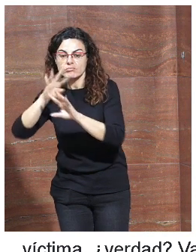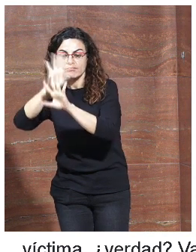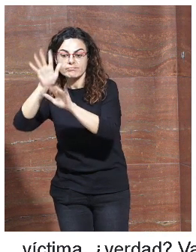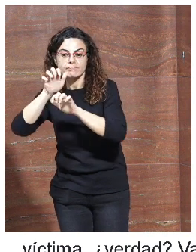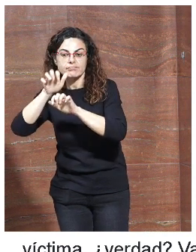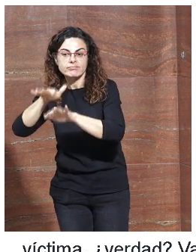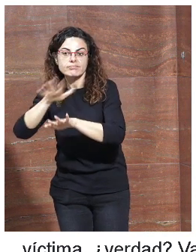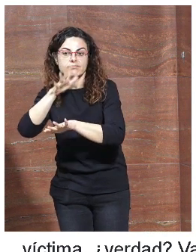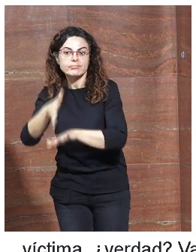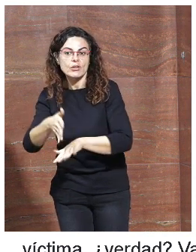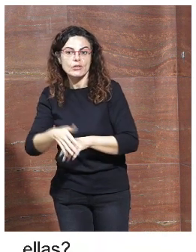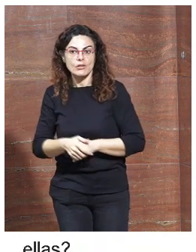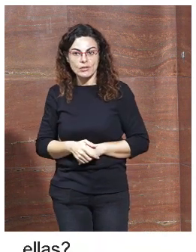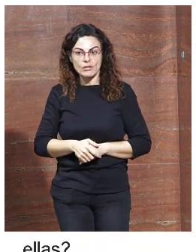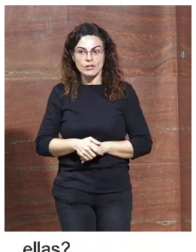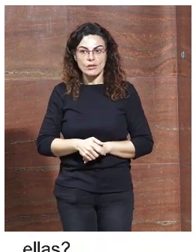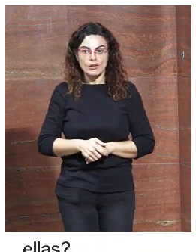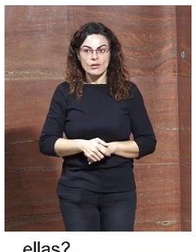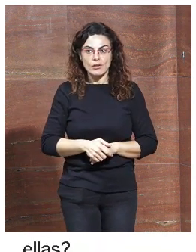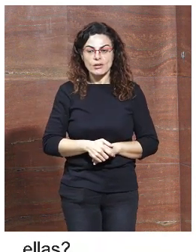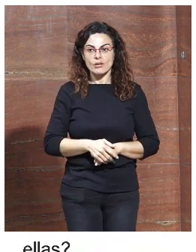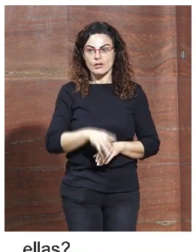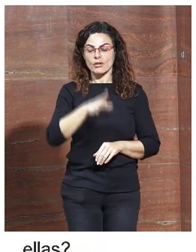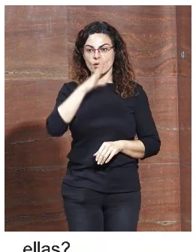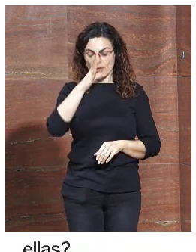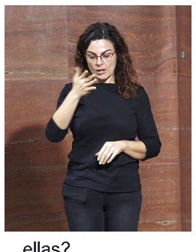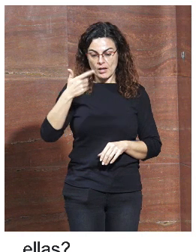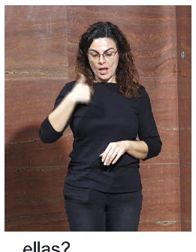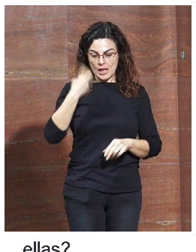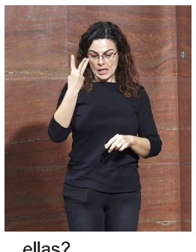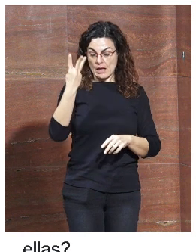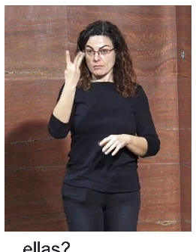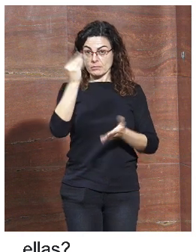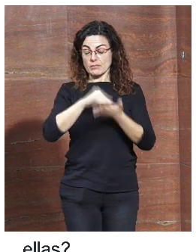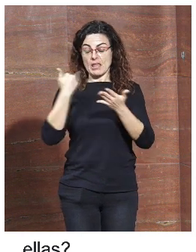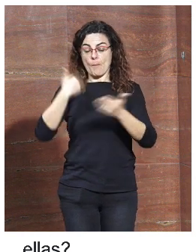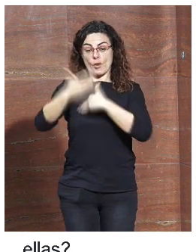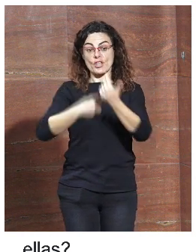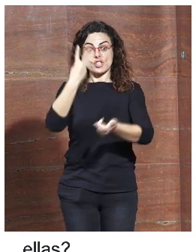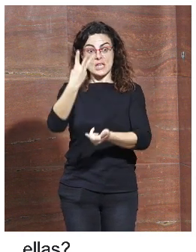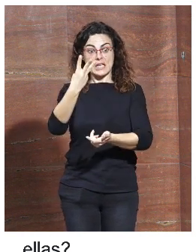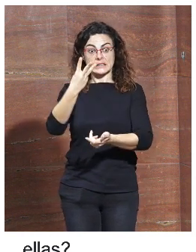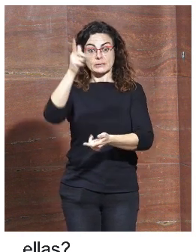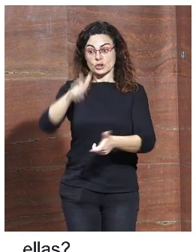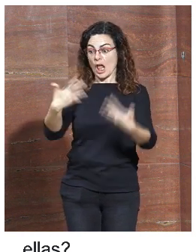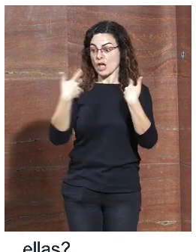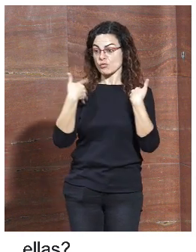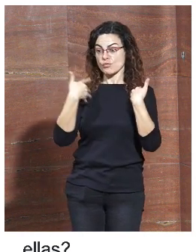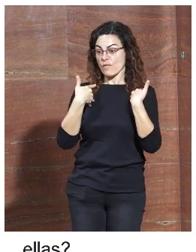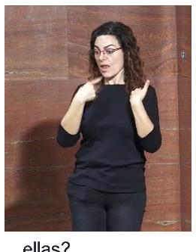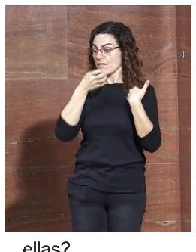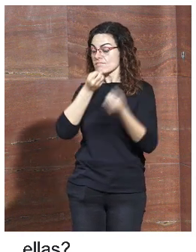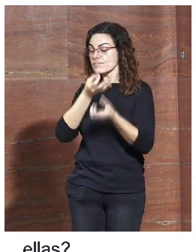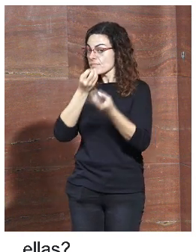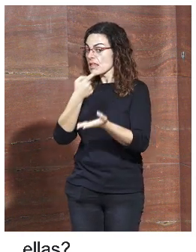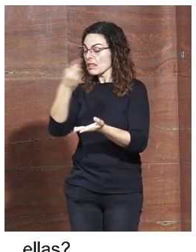Hemos tenido 3 sobreseimientos judiciales en las que no se ha admitido el testimonio de la víctima. Es verdad que a partir del momento en el que